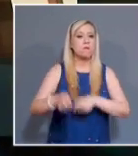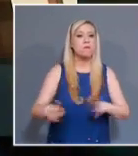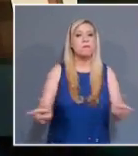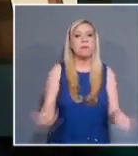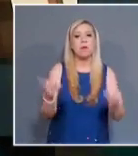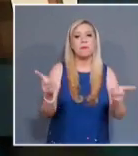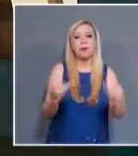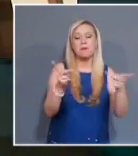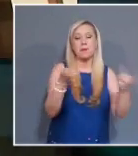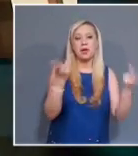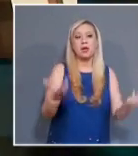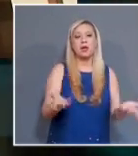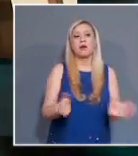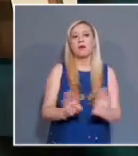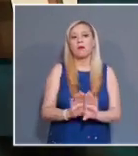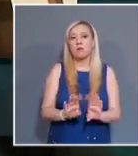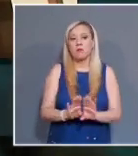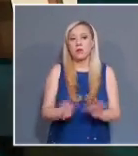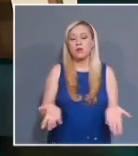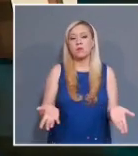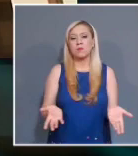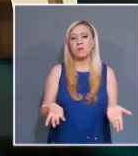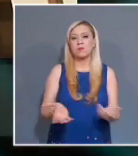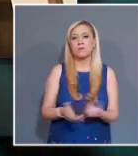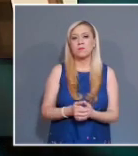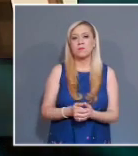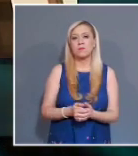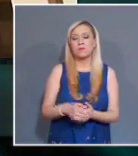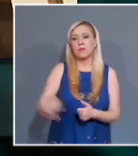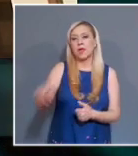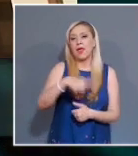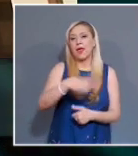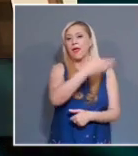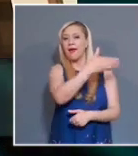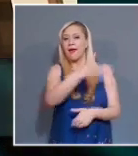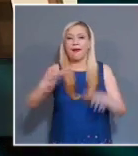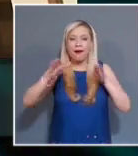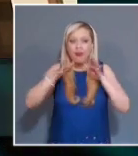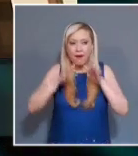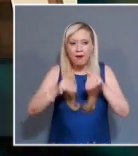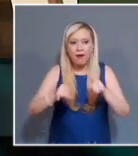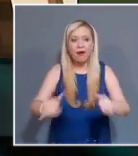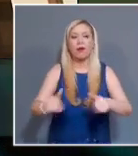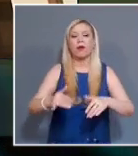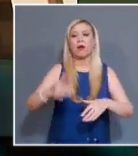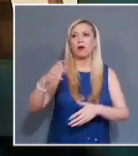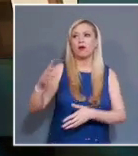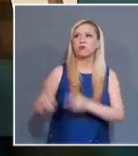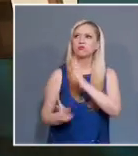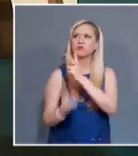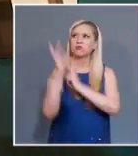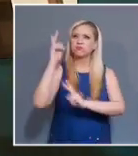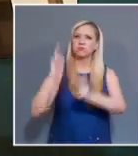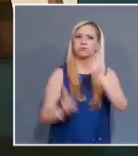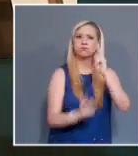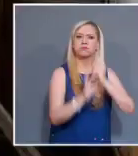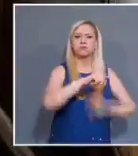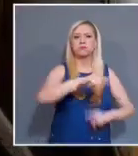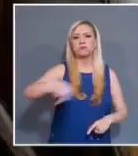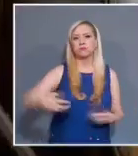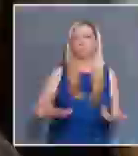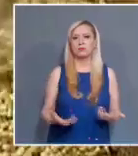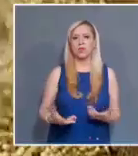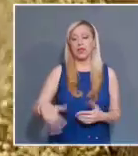labor. His farms do grow some potatoes for McDonald's, apparently. El pasado 13 de febrero